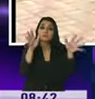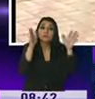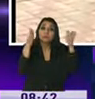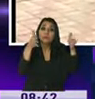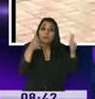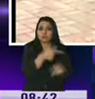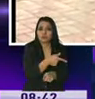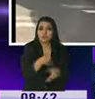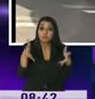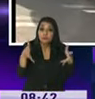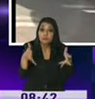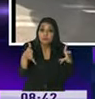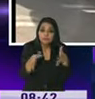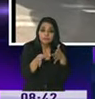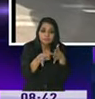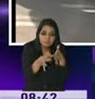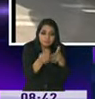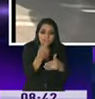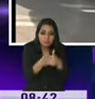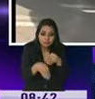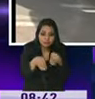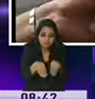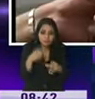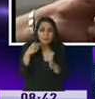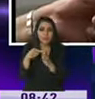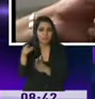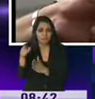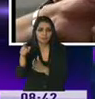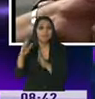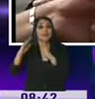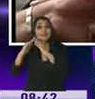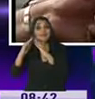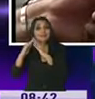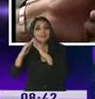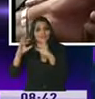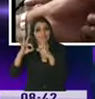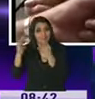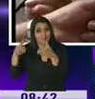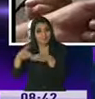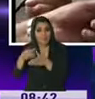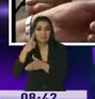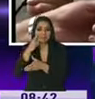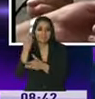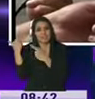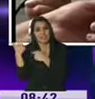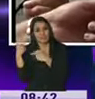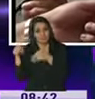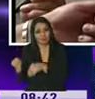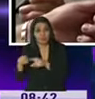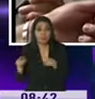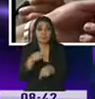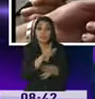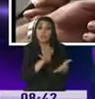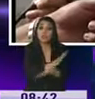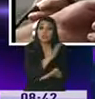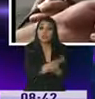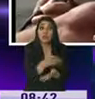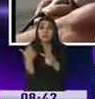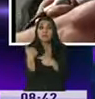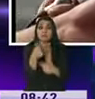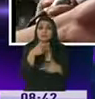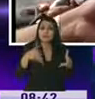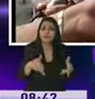que son los llamados la guía, porque luego del hogar está el colegio, la escuela. Realmente uno se queda asustado